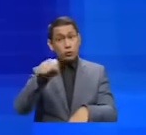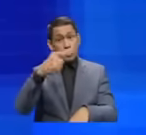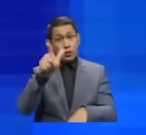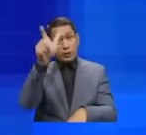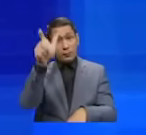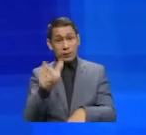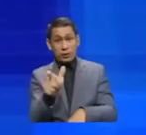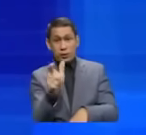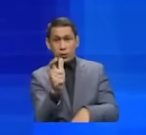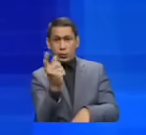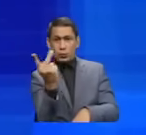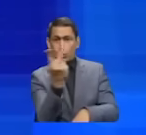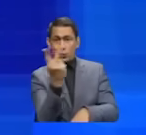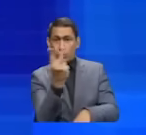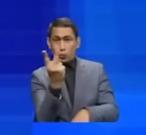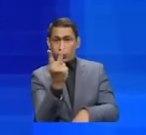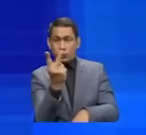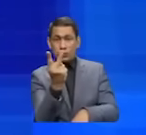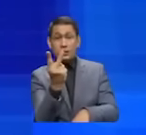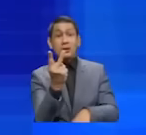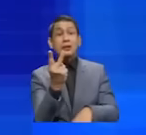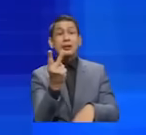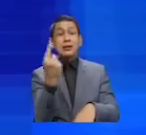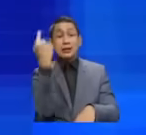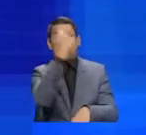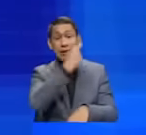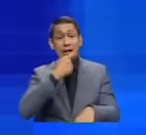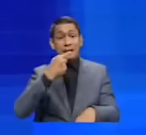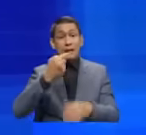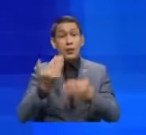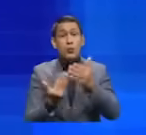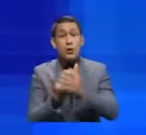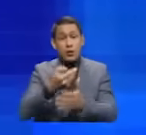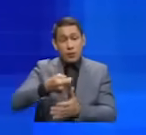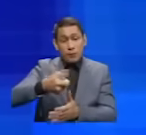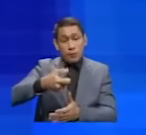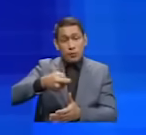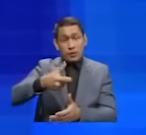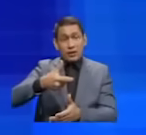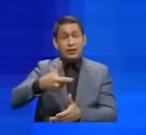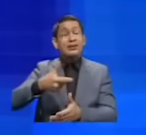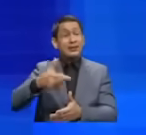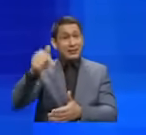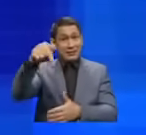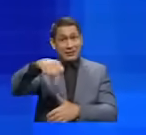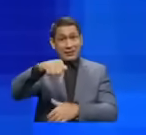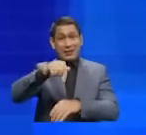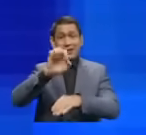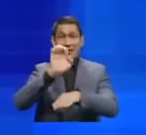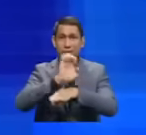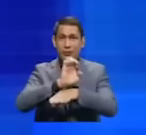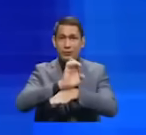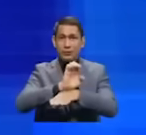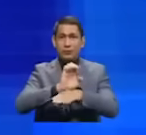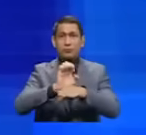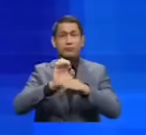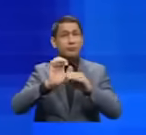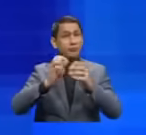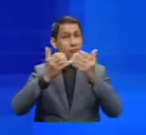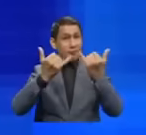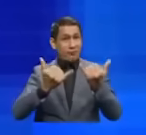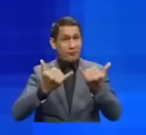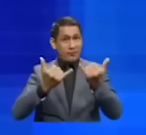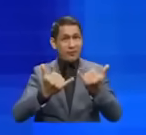nuevos rostros de moneda de 10 centavos que emite el Banco Central del Ecuador. Isaías Cruz nos va a ampliar este